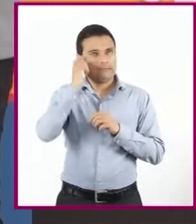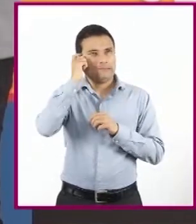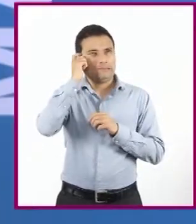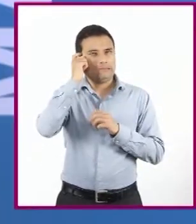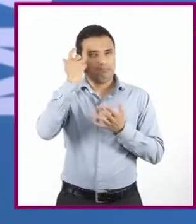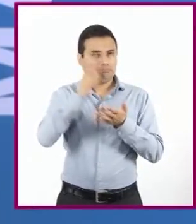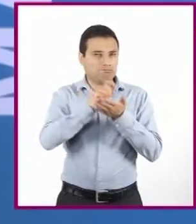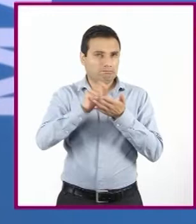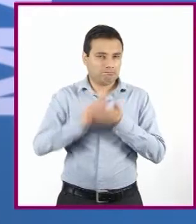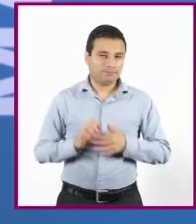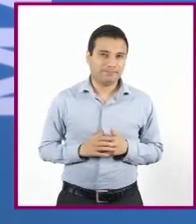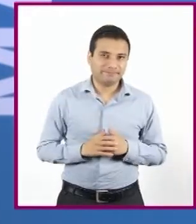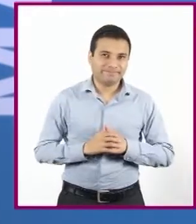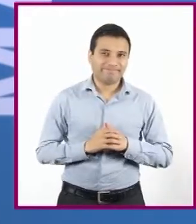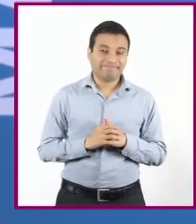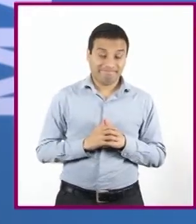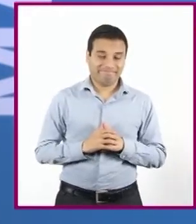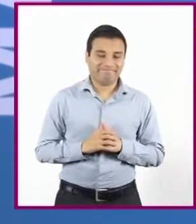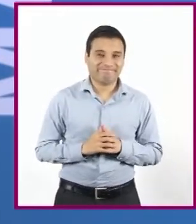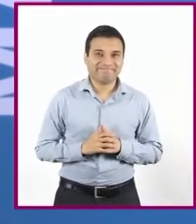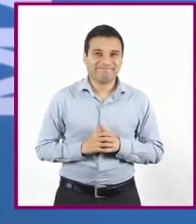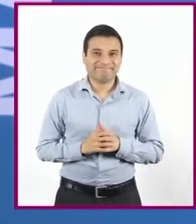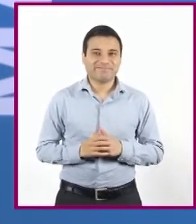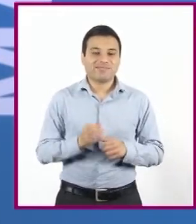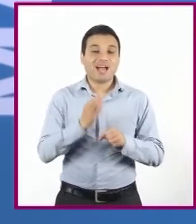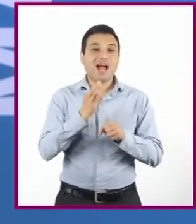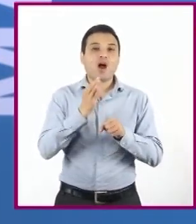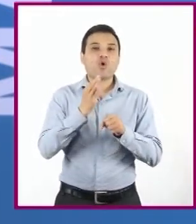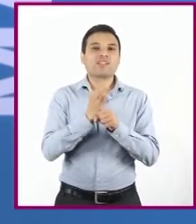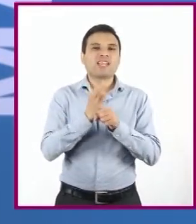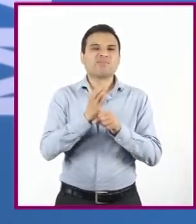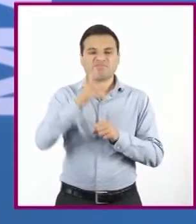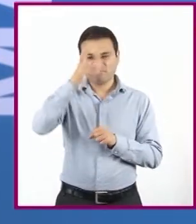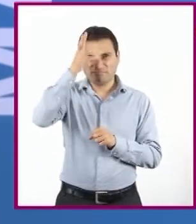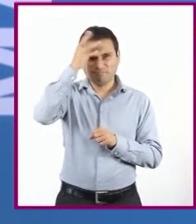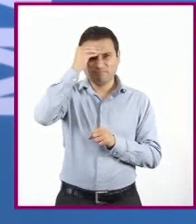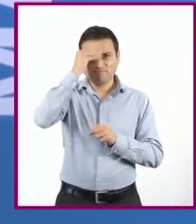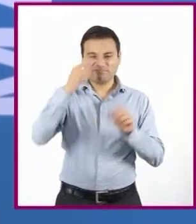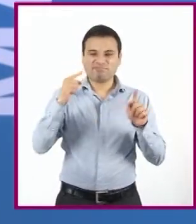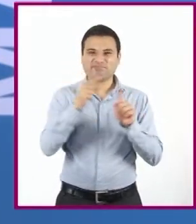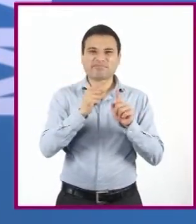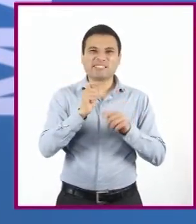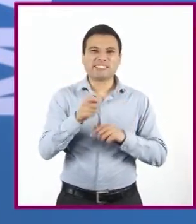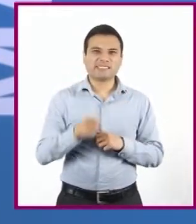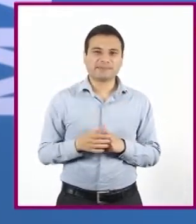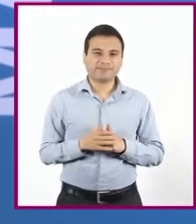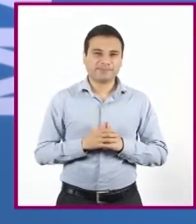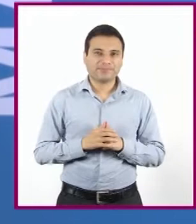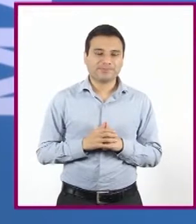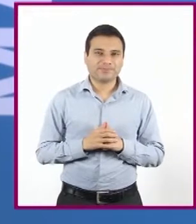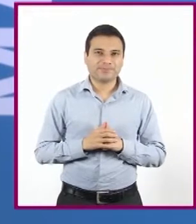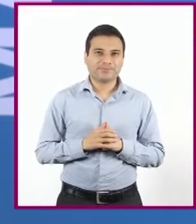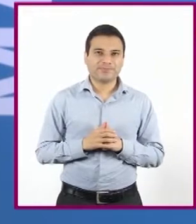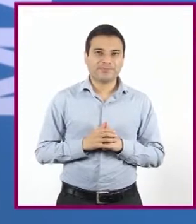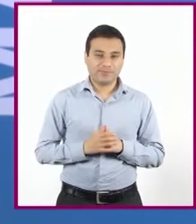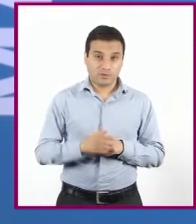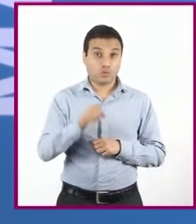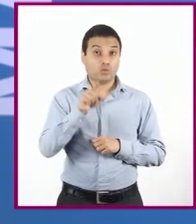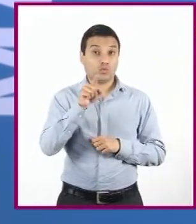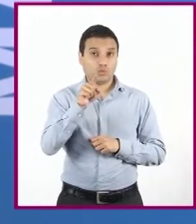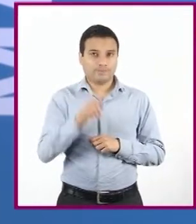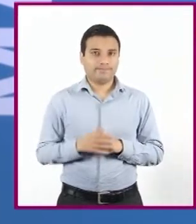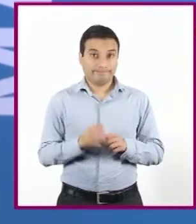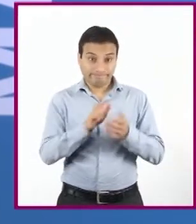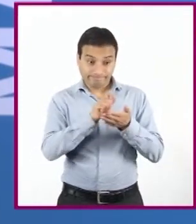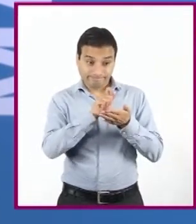sesión. Para esta sesión, el aprendizaje esperado que estudiaremos es: formula expresiones algebraicas